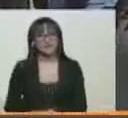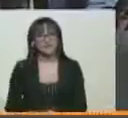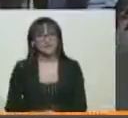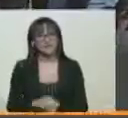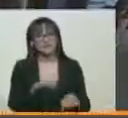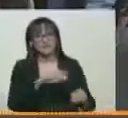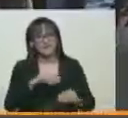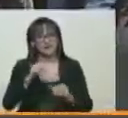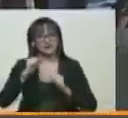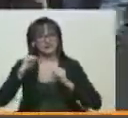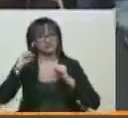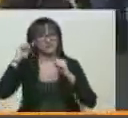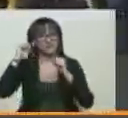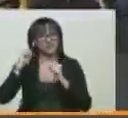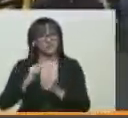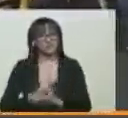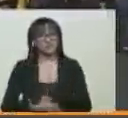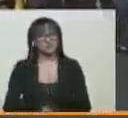tierra heroica.